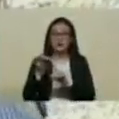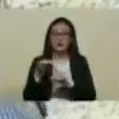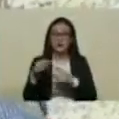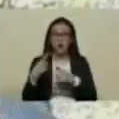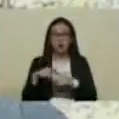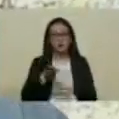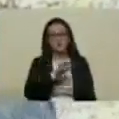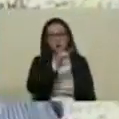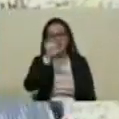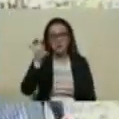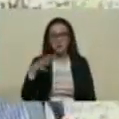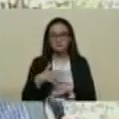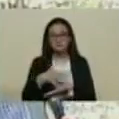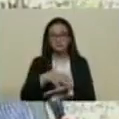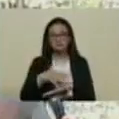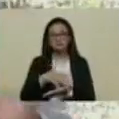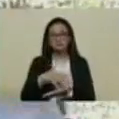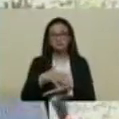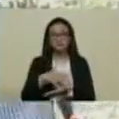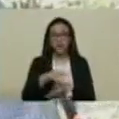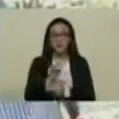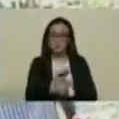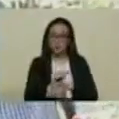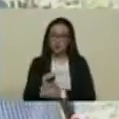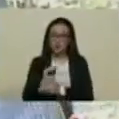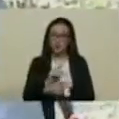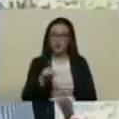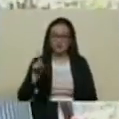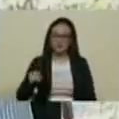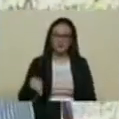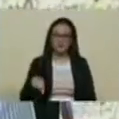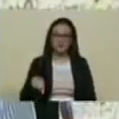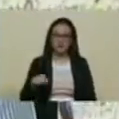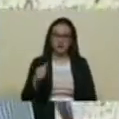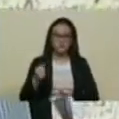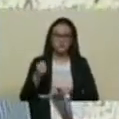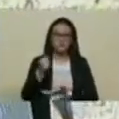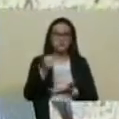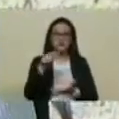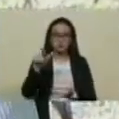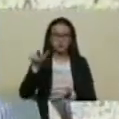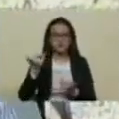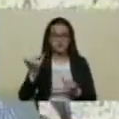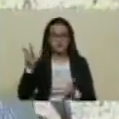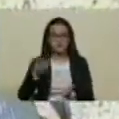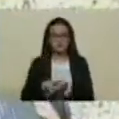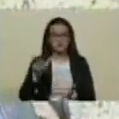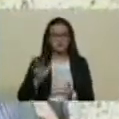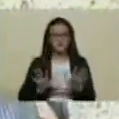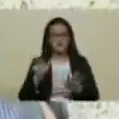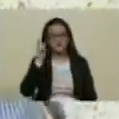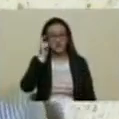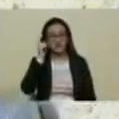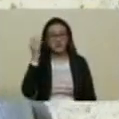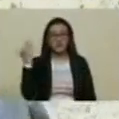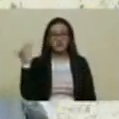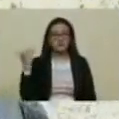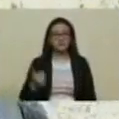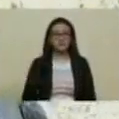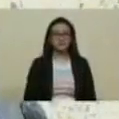otros sectores vulnerables que vamos a proteger, especialmente con este bono que usted aprobó hace apenas 15 días.